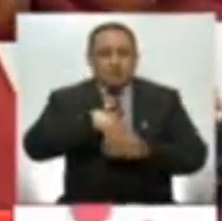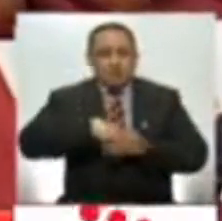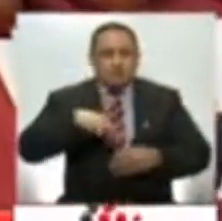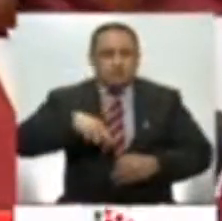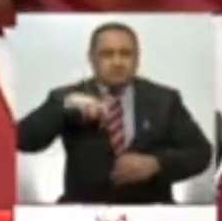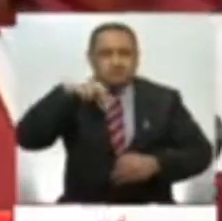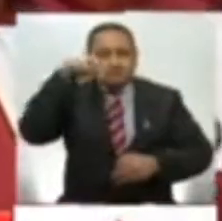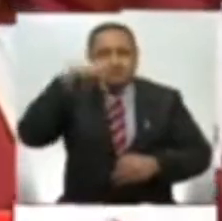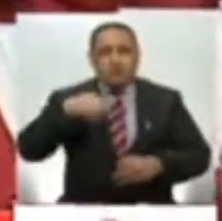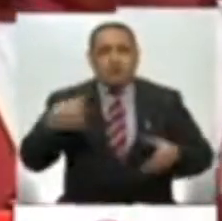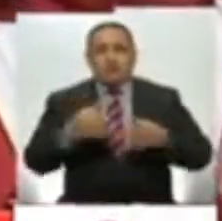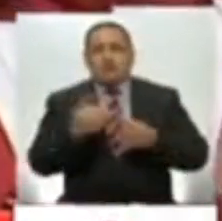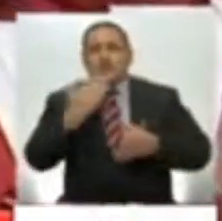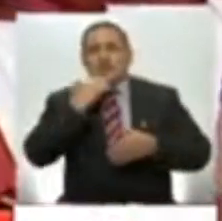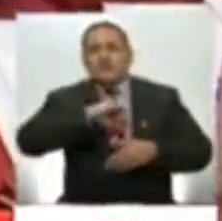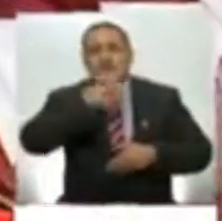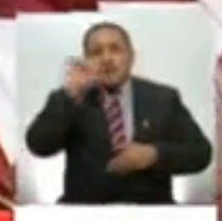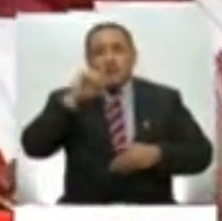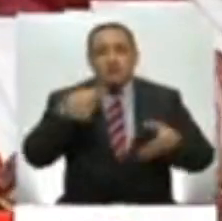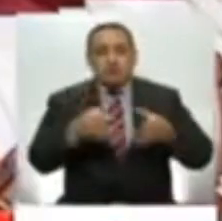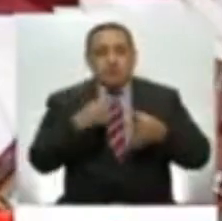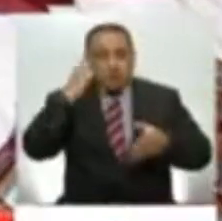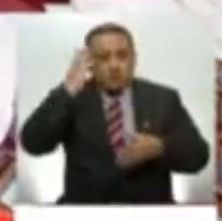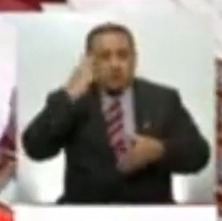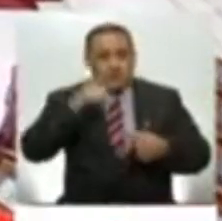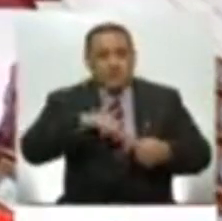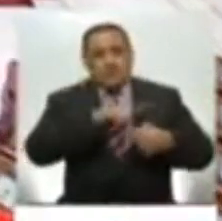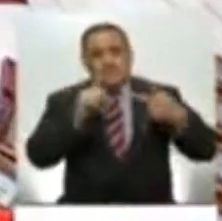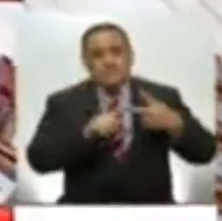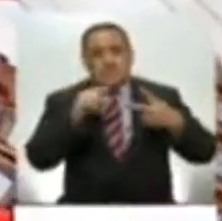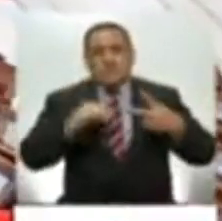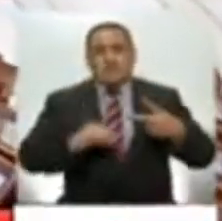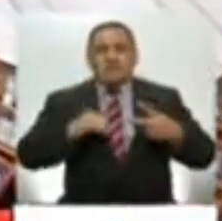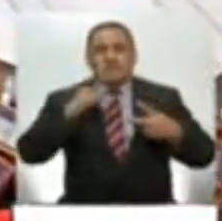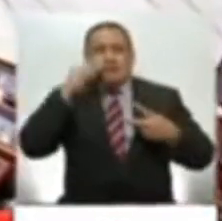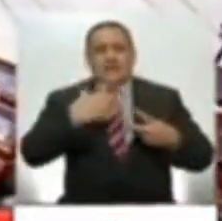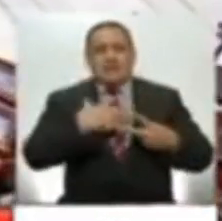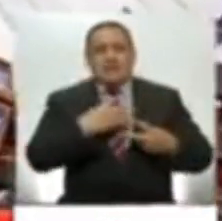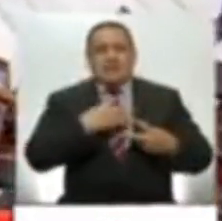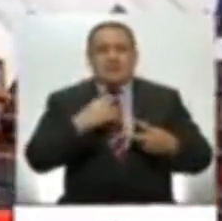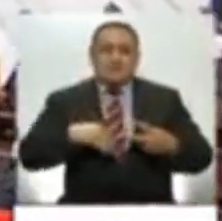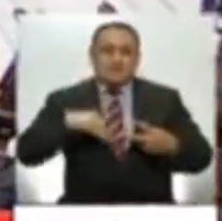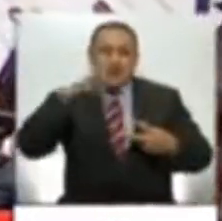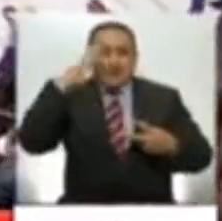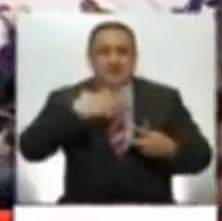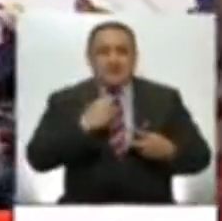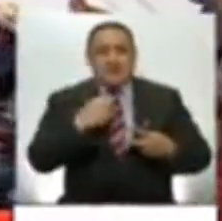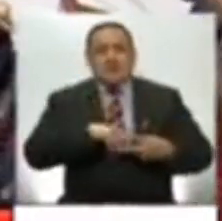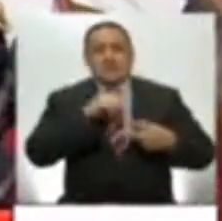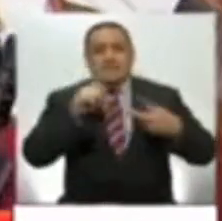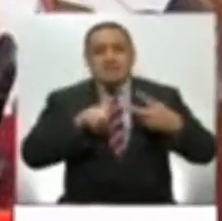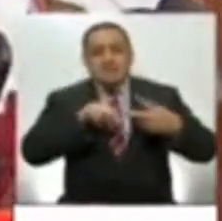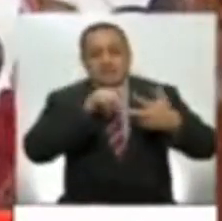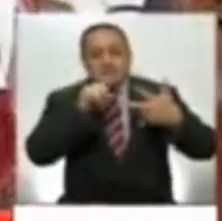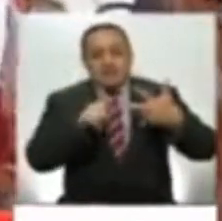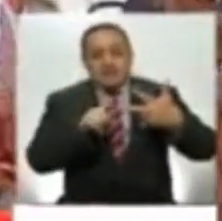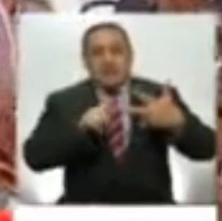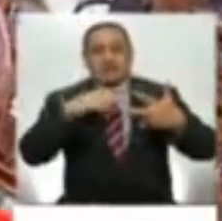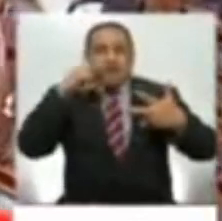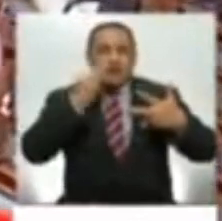del grupo político que obtuvo la mayor votación, así como el de mayor y el de menor edad, que actuarán como primer y segundo